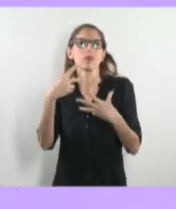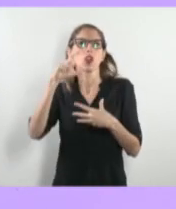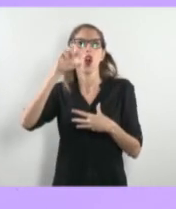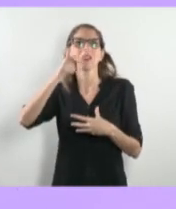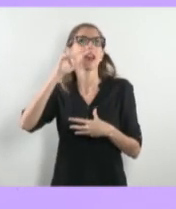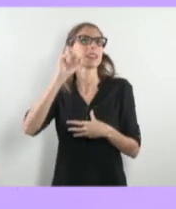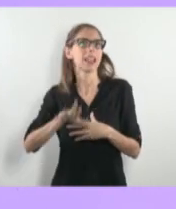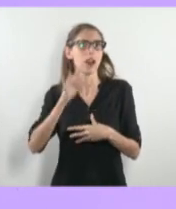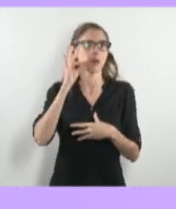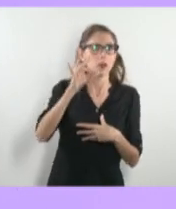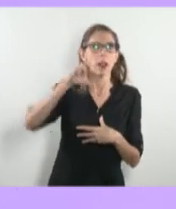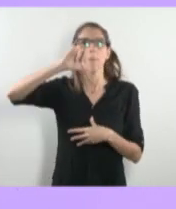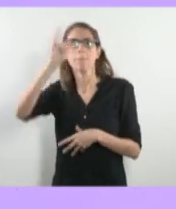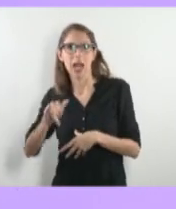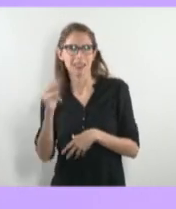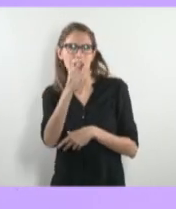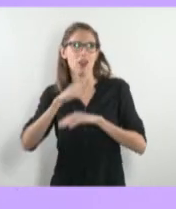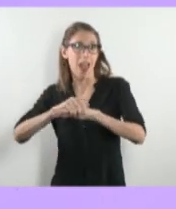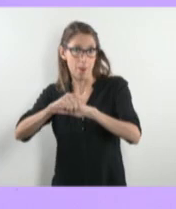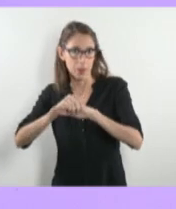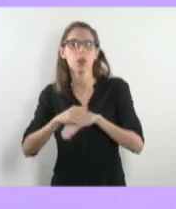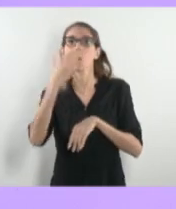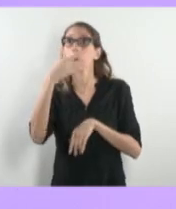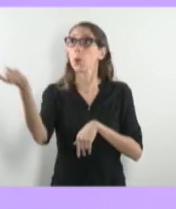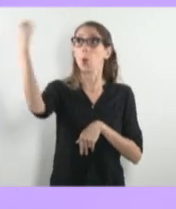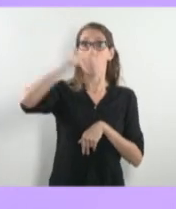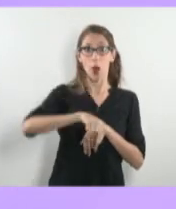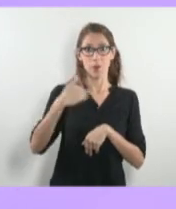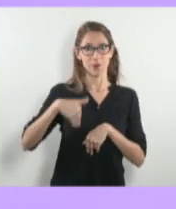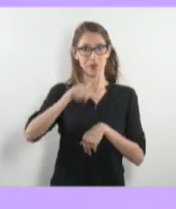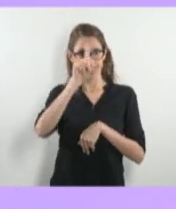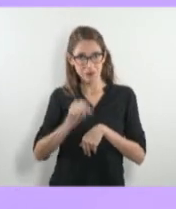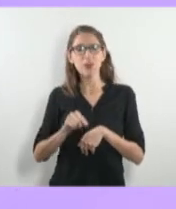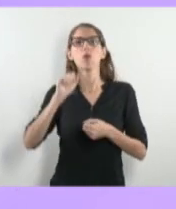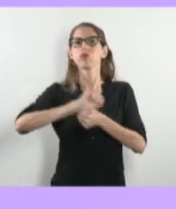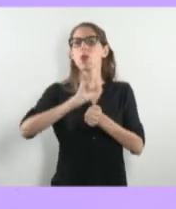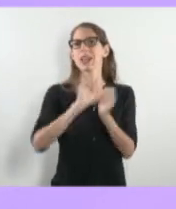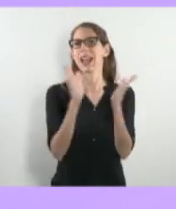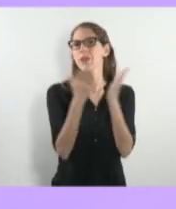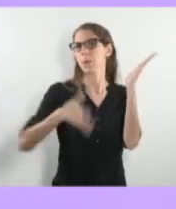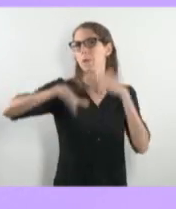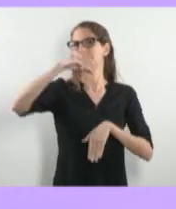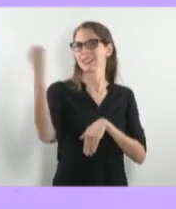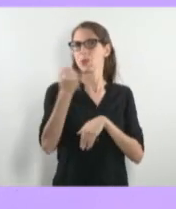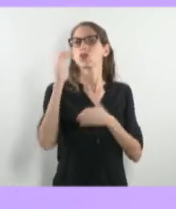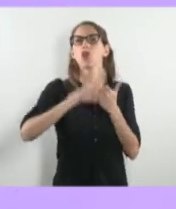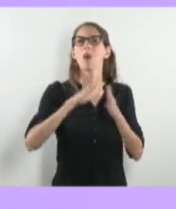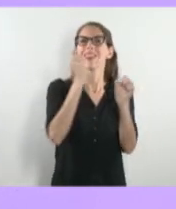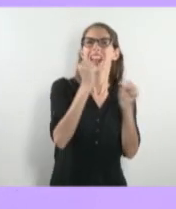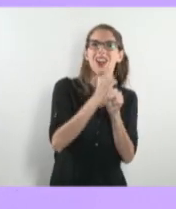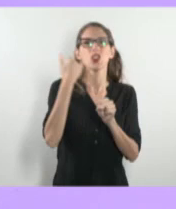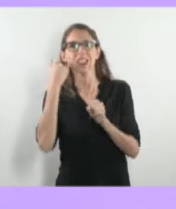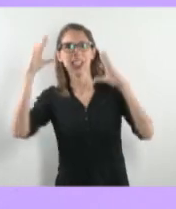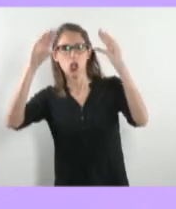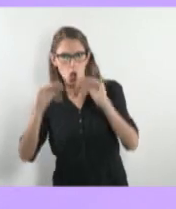y Octavio Paz. De regreso a la Argentina, publica su obra más importante, Los trabajos y las noches, Extracción de la piedra de